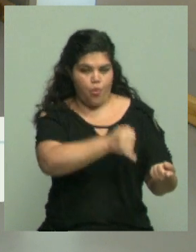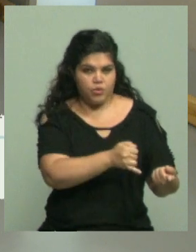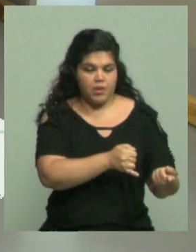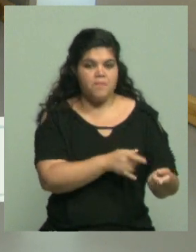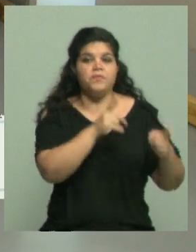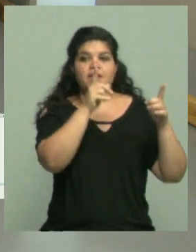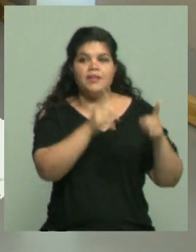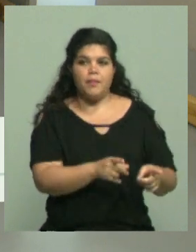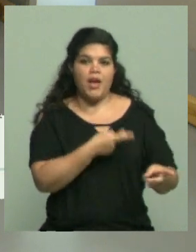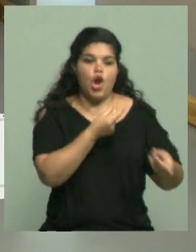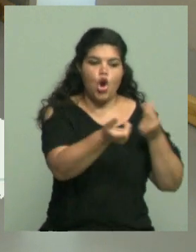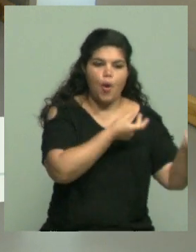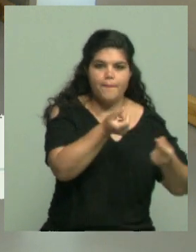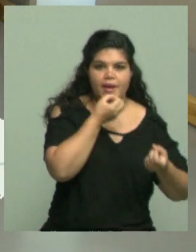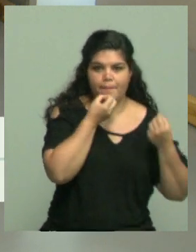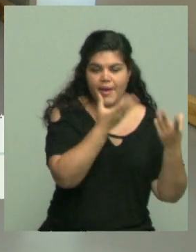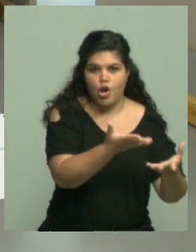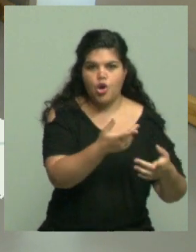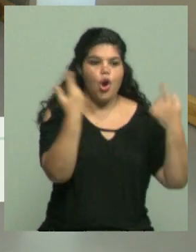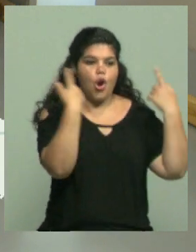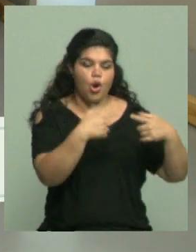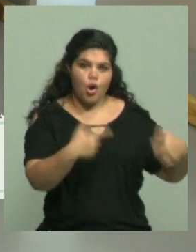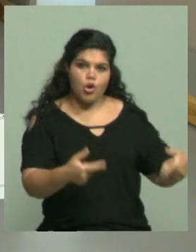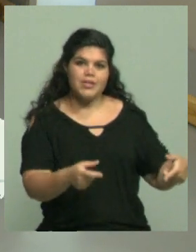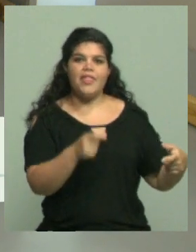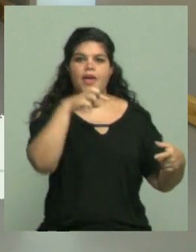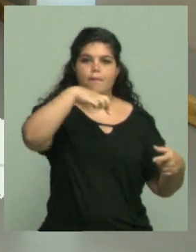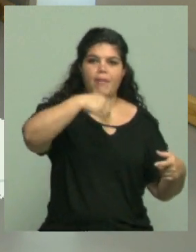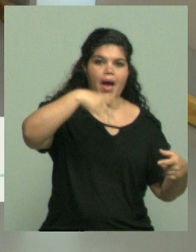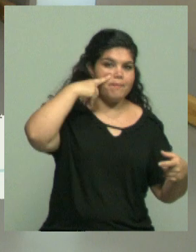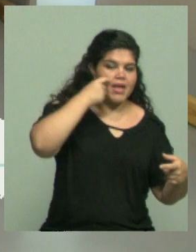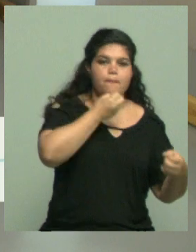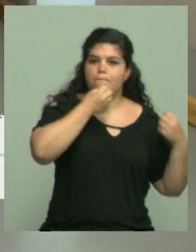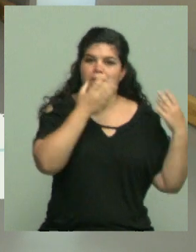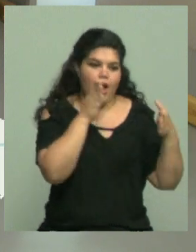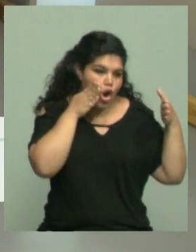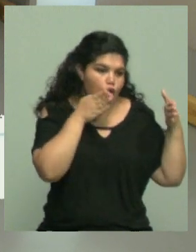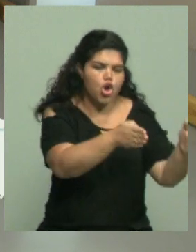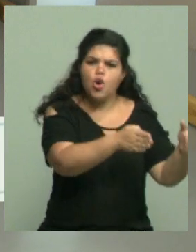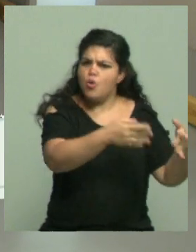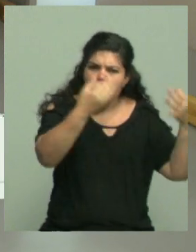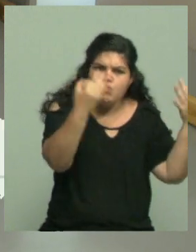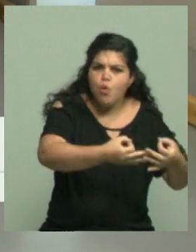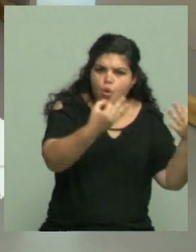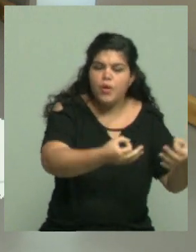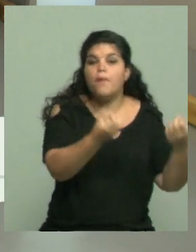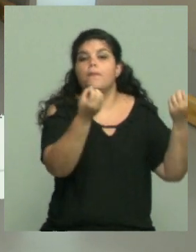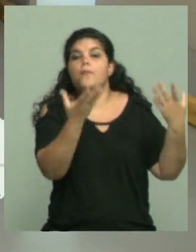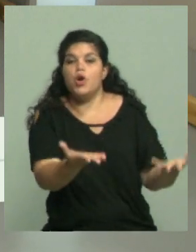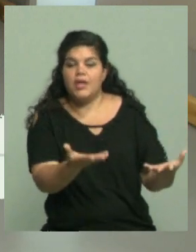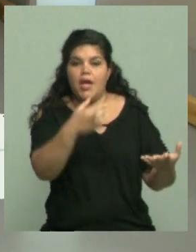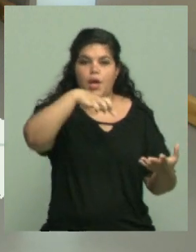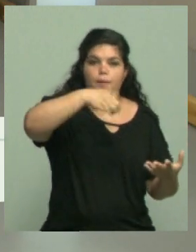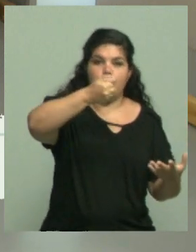eficientes, comprar mejor y usar mejor los recursos de PAMI. Exacto. Lo cual lo celebro porque es un monstruo en